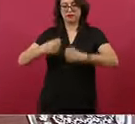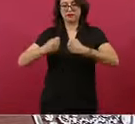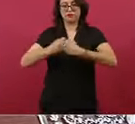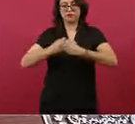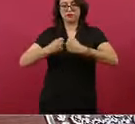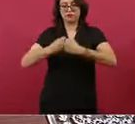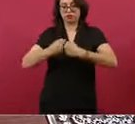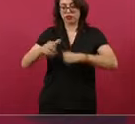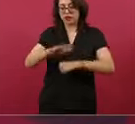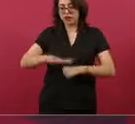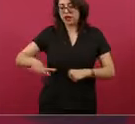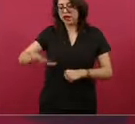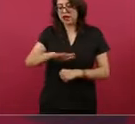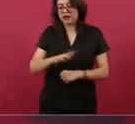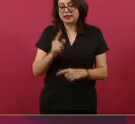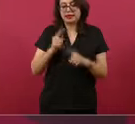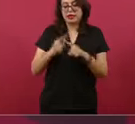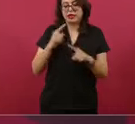Resuelve la Corte